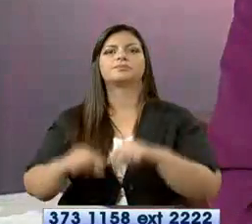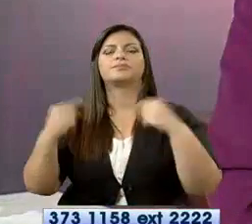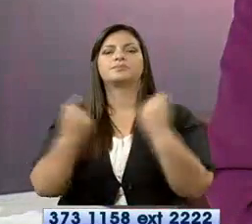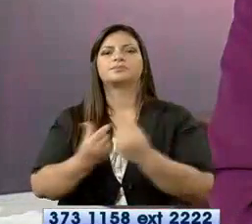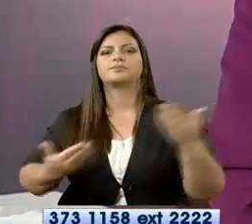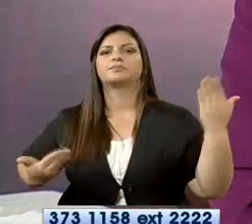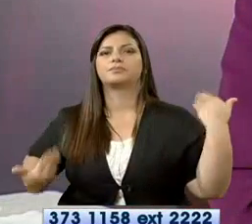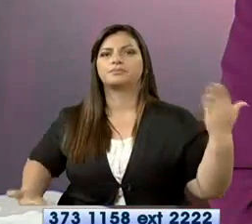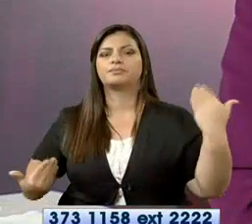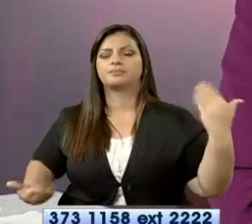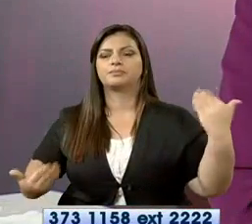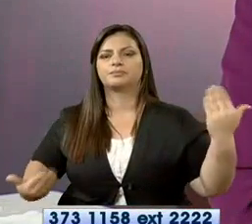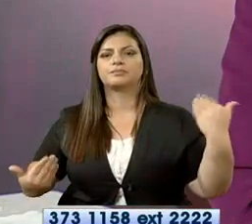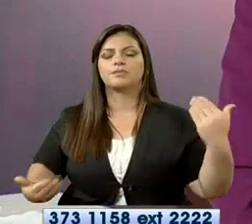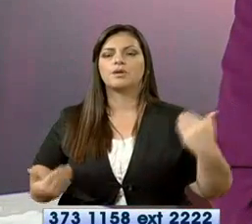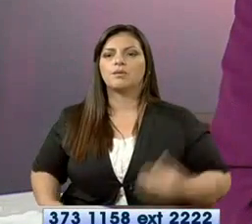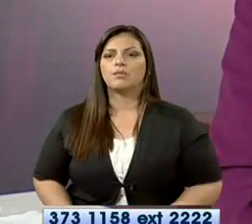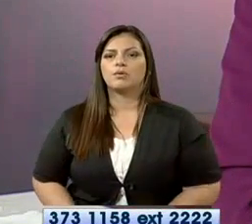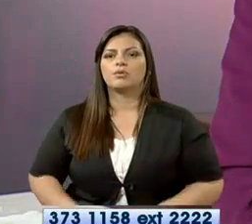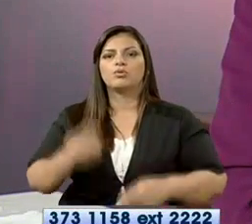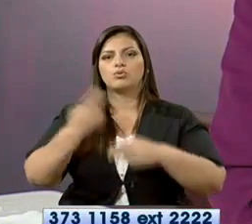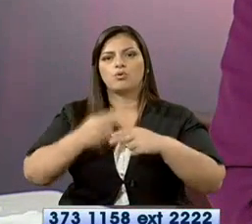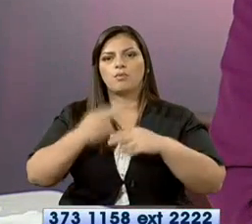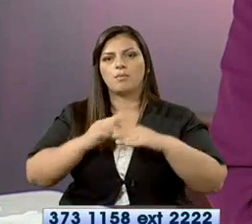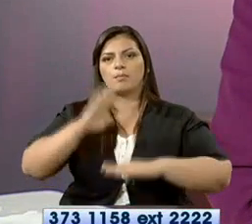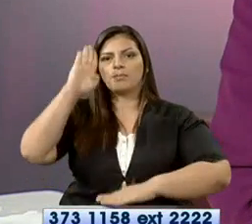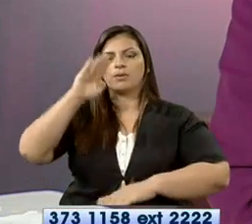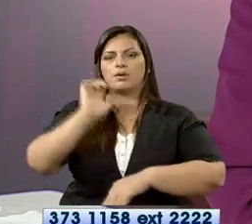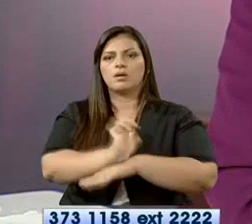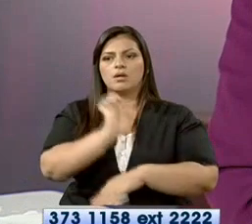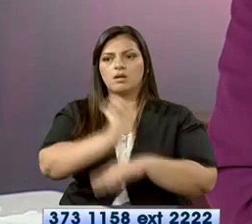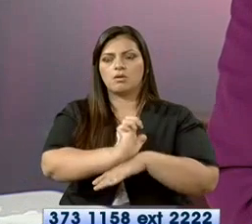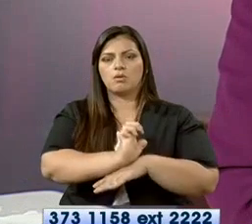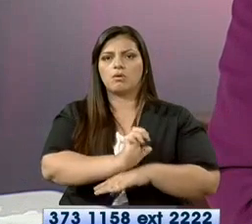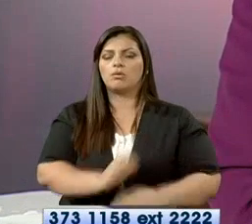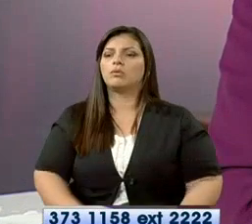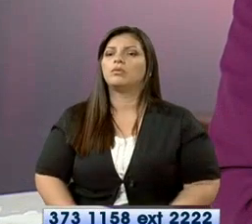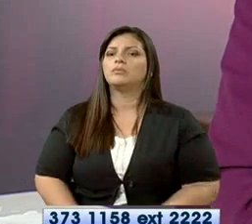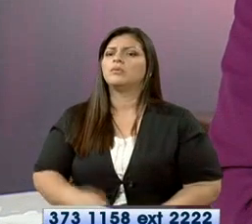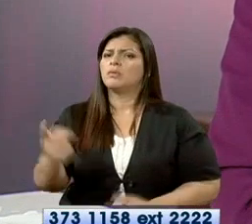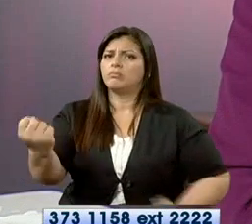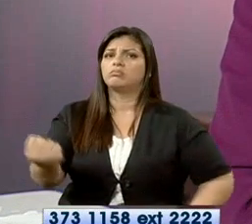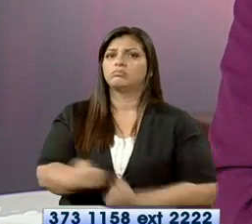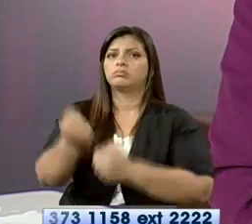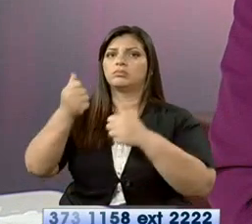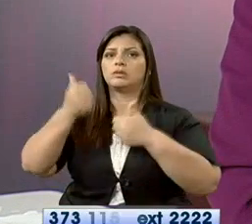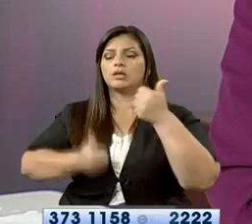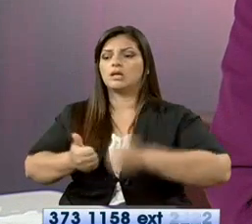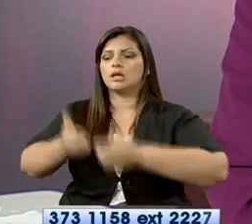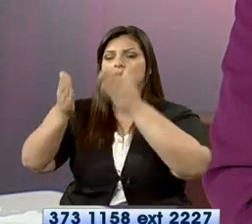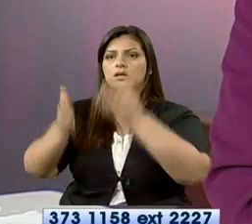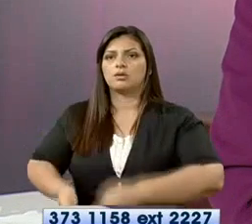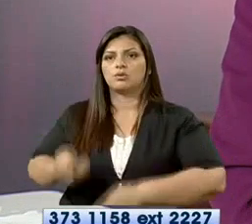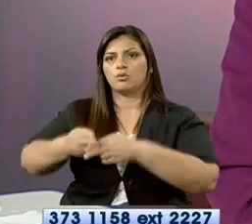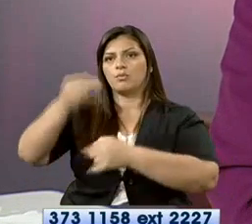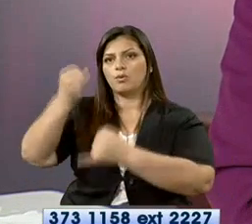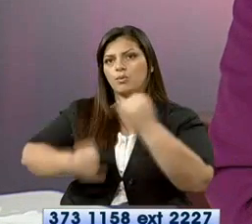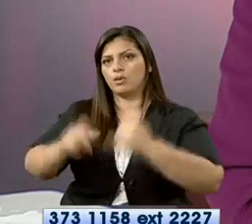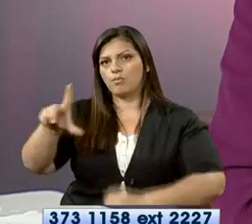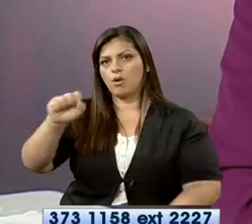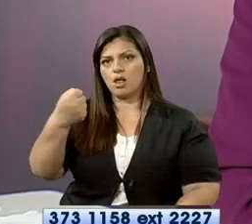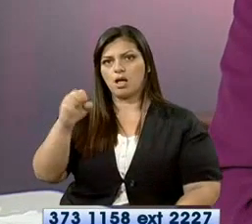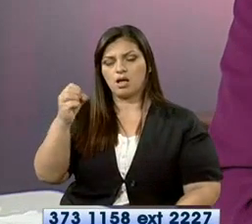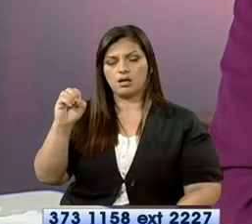de Guillermo Lasso, presentó en Guayaquil a sus nuevos integrantes. Se trata de juristas, militares, policías en servicio pasivo